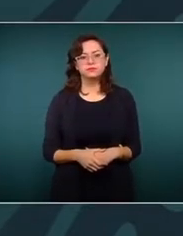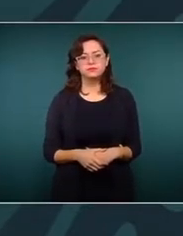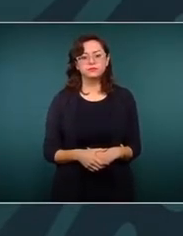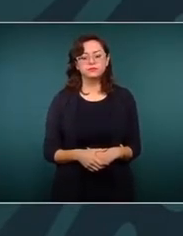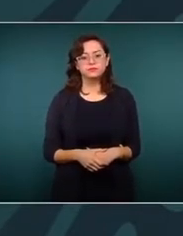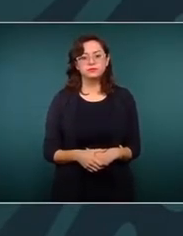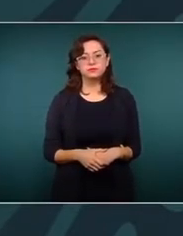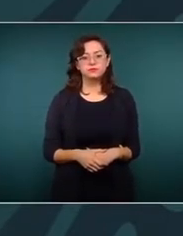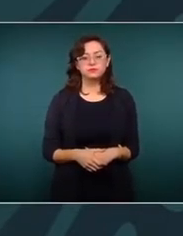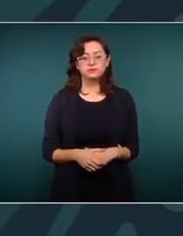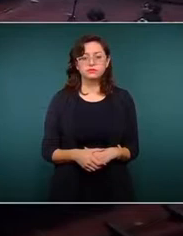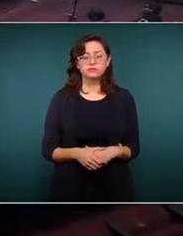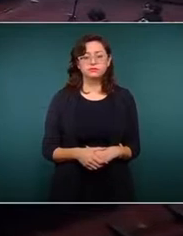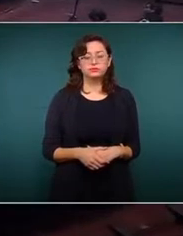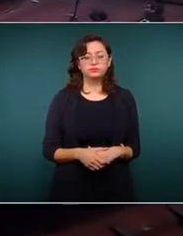prácticamente